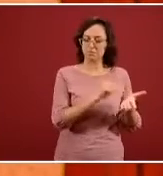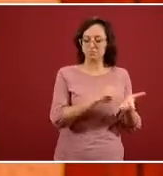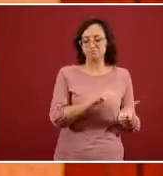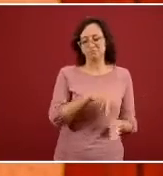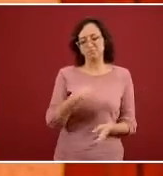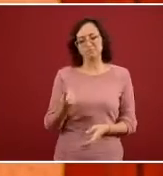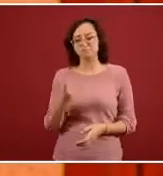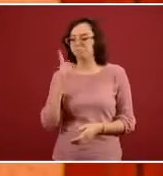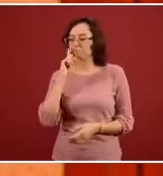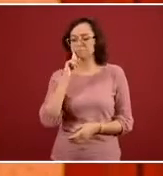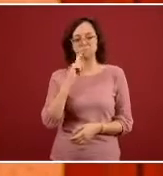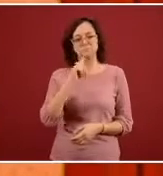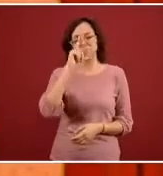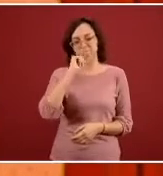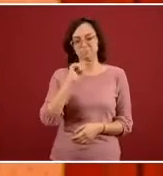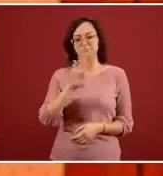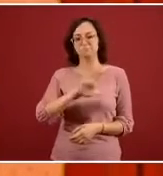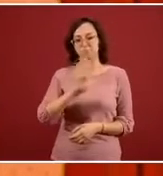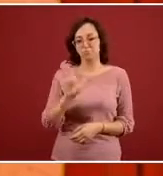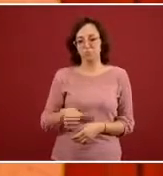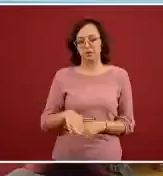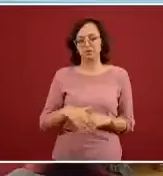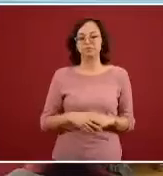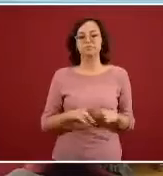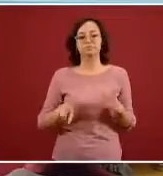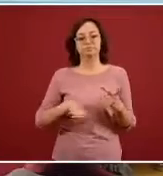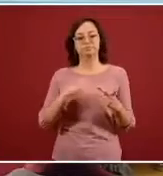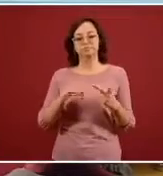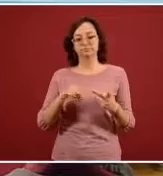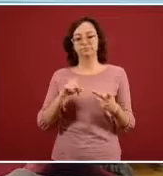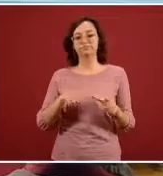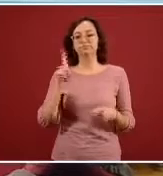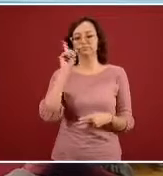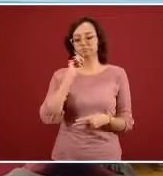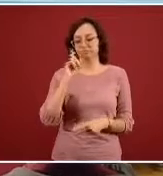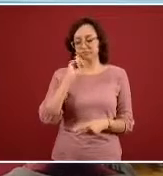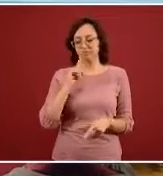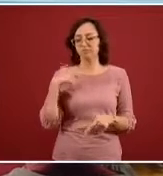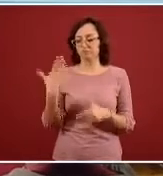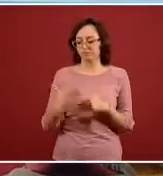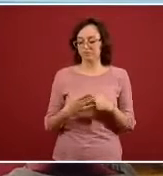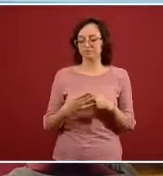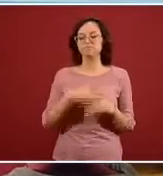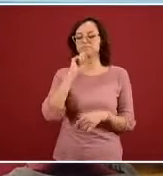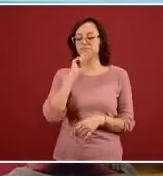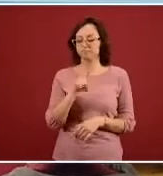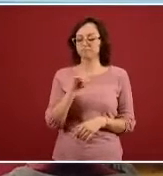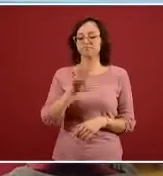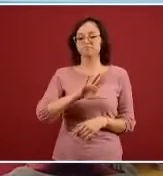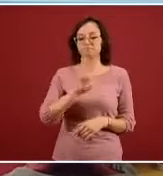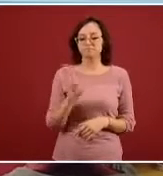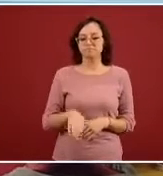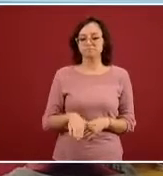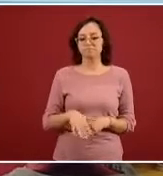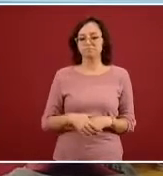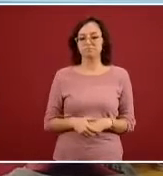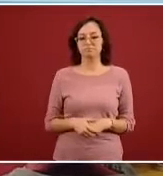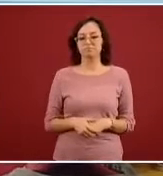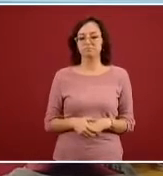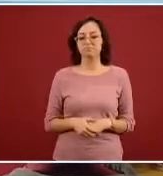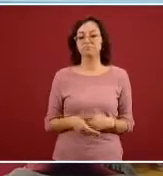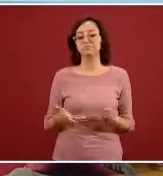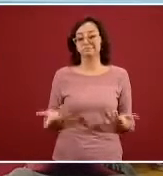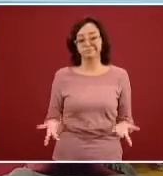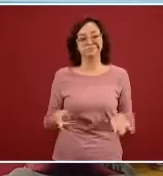ella desafortunadamente falleció. Y la otra mujer también falleció recientemente, y aquí lo que nos ilustra es lo que